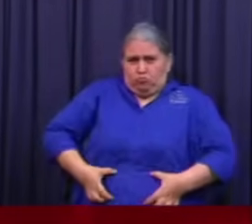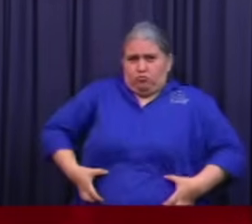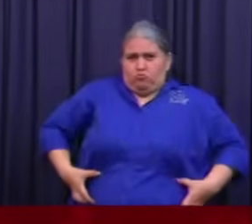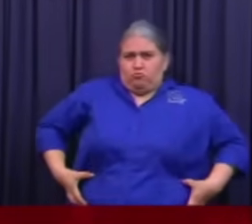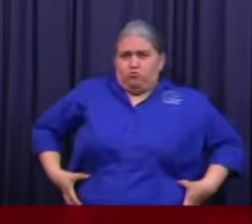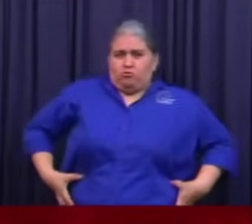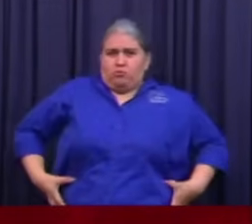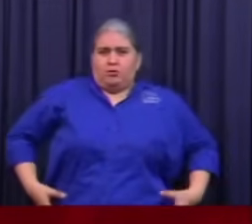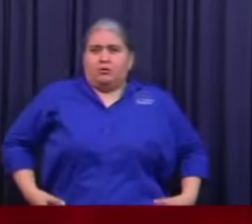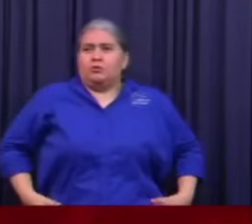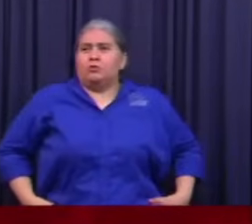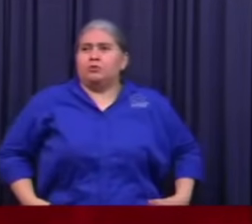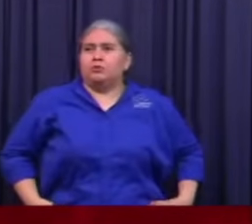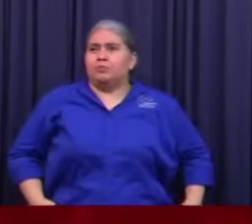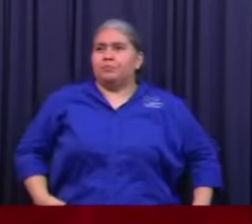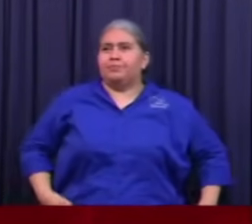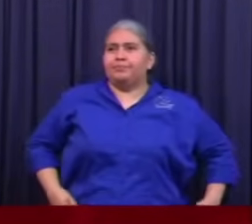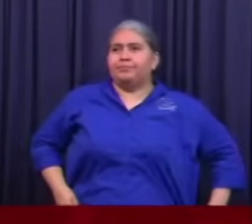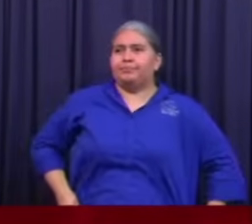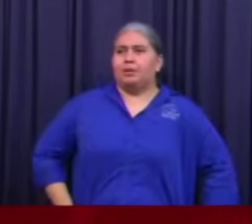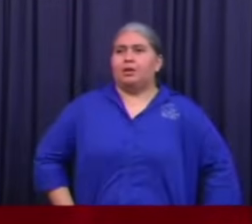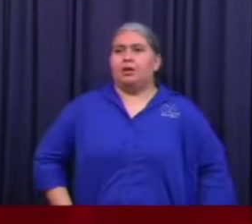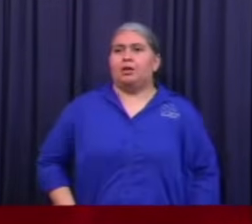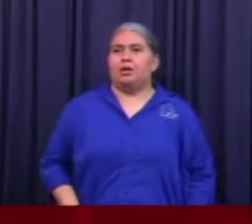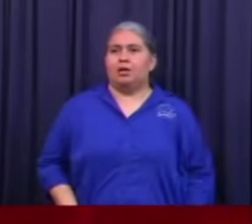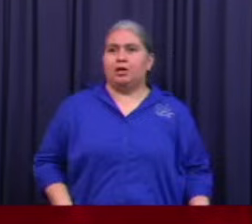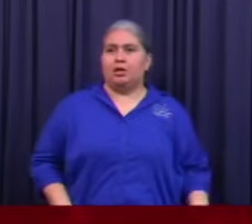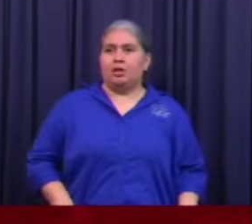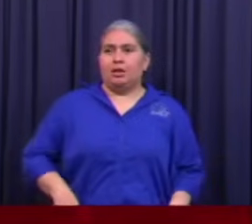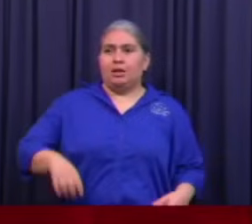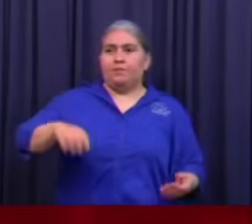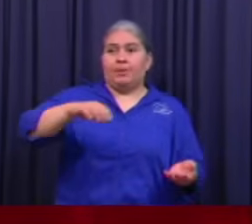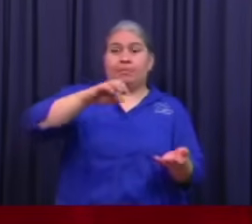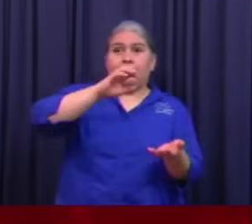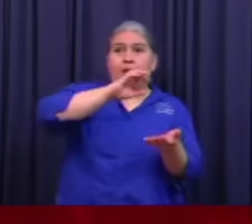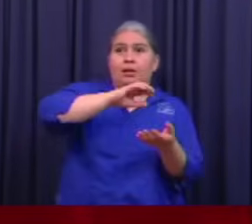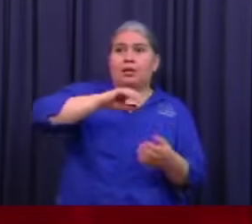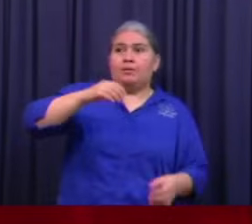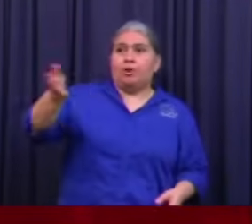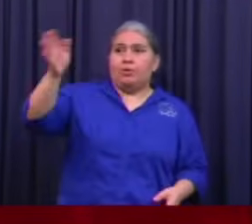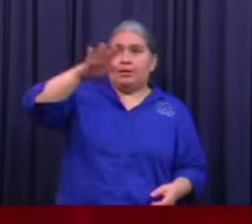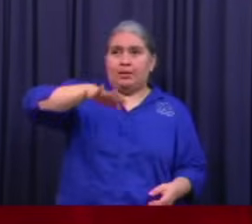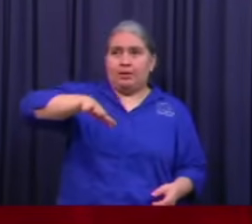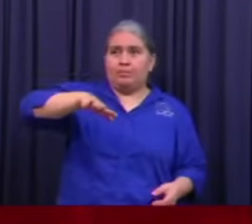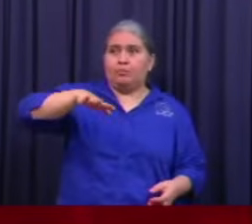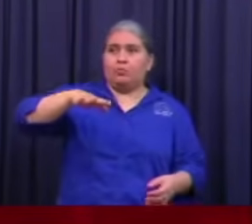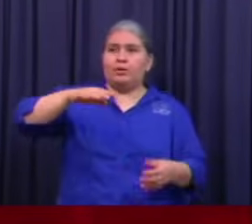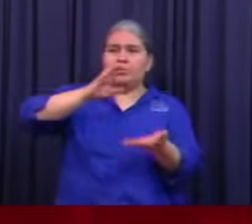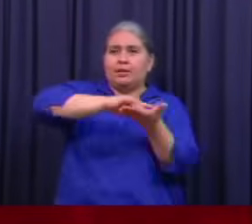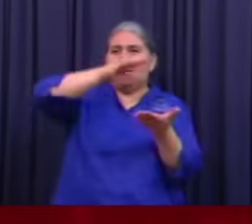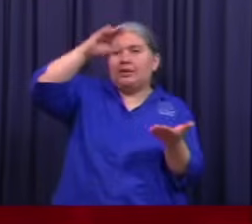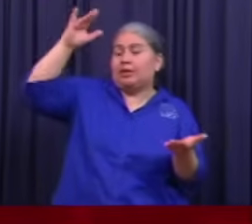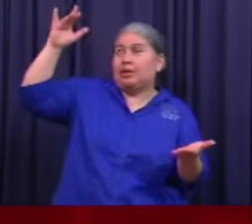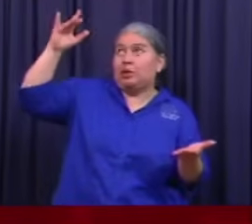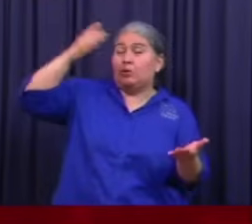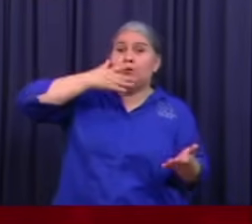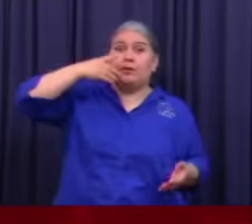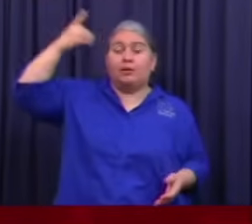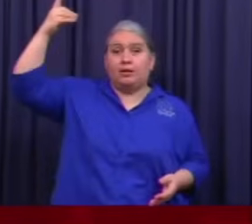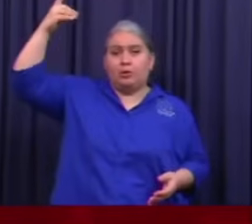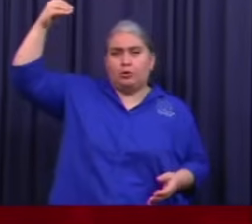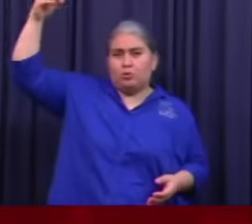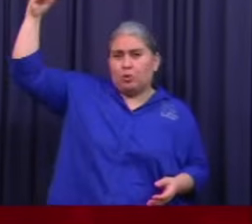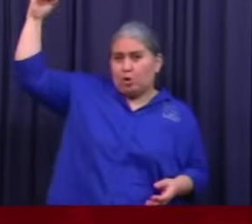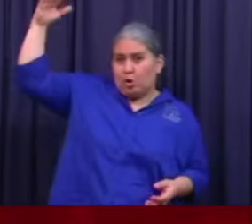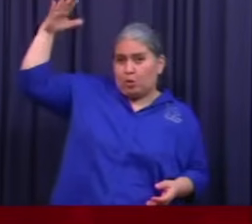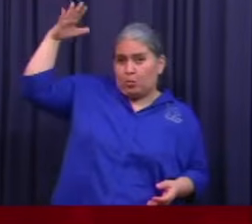pusieron junto al altar de bronce entonces la gloria del dios de Israel subió del querubín sobre el cual había estado hacia el umbral del templo y